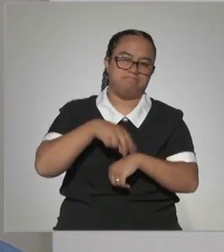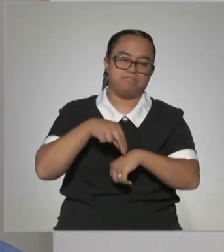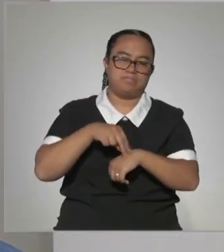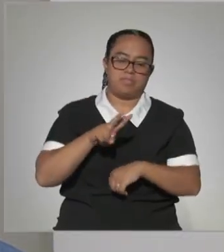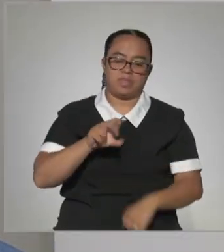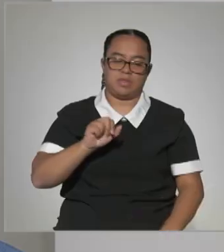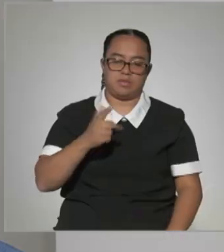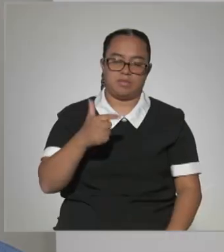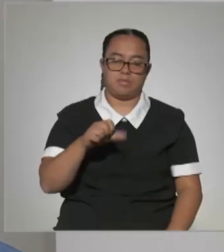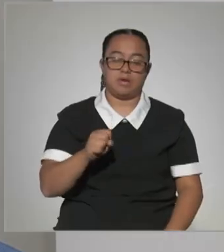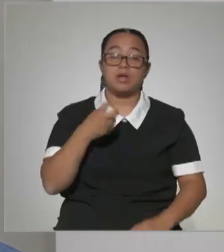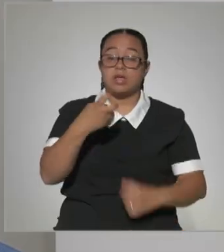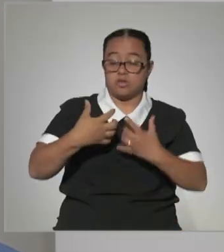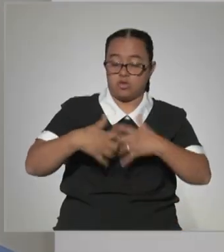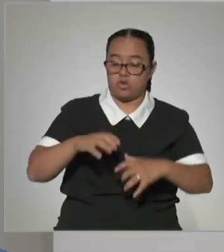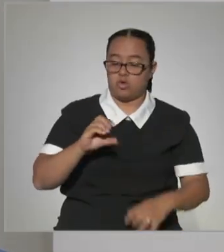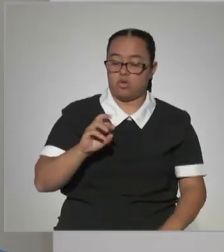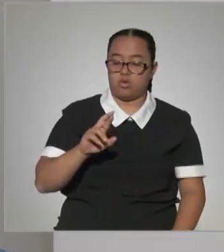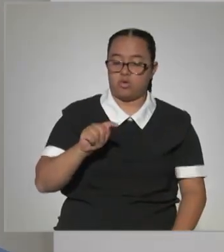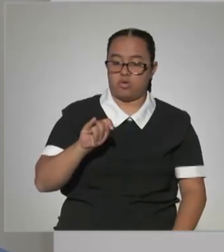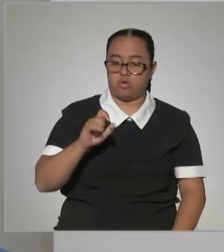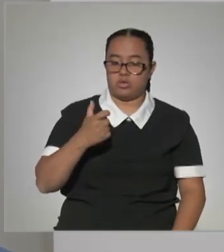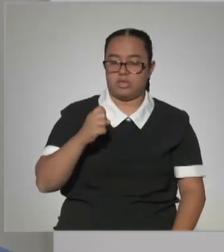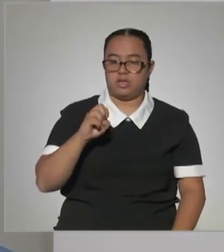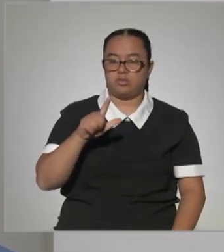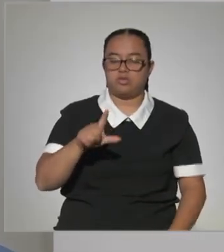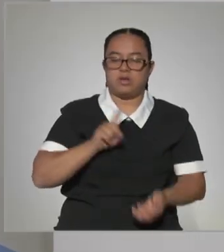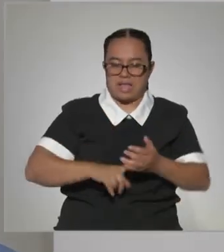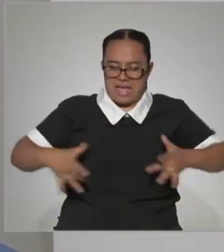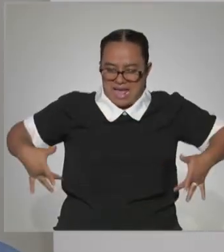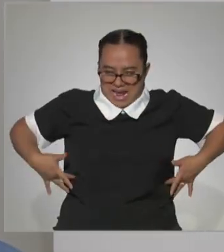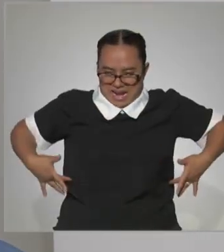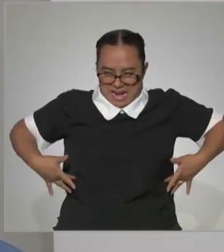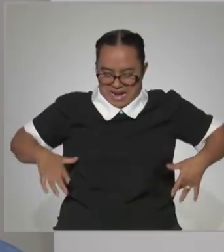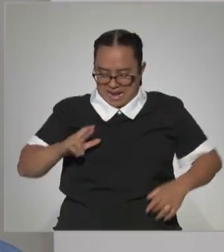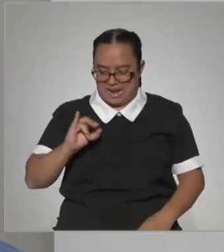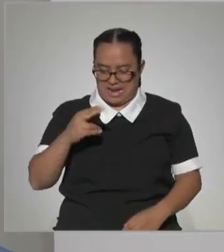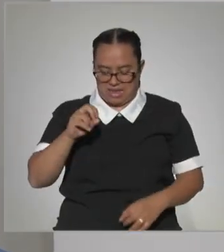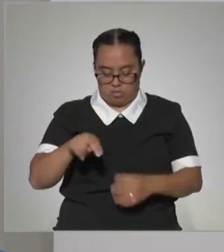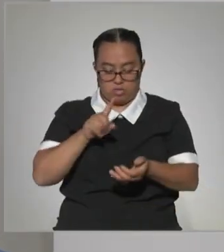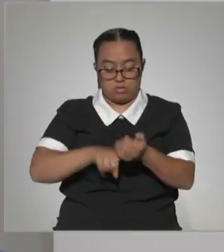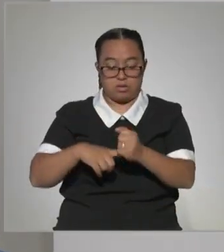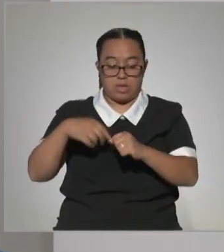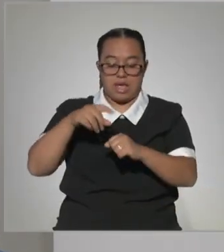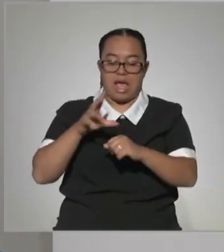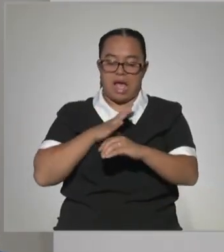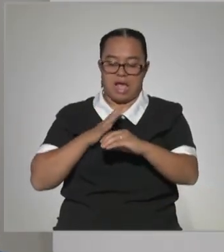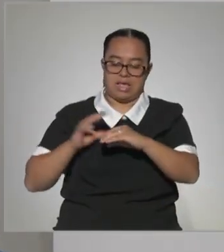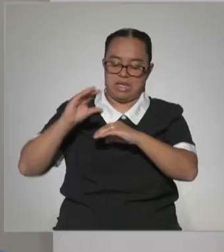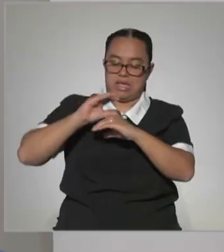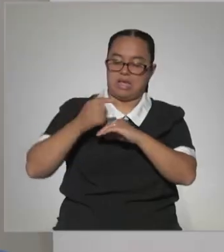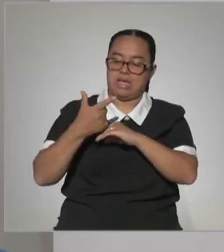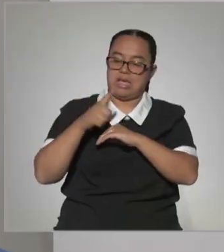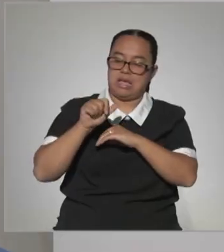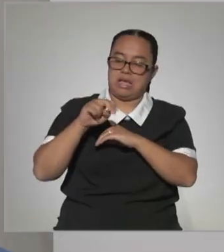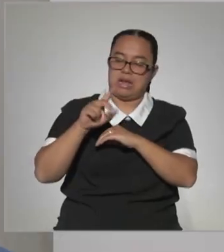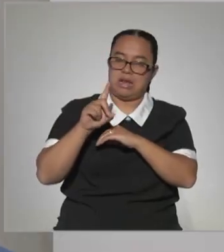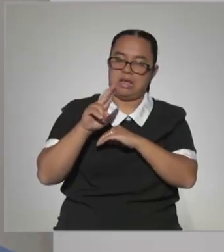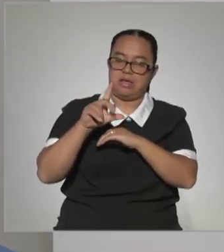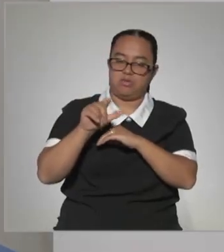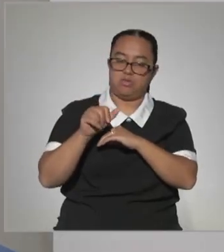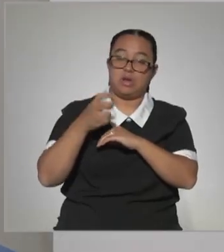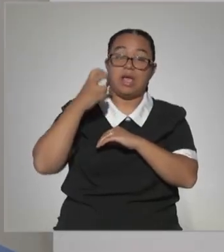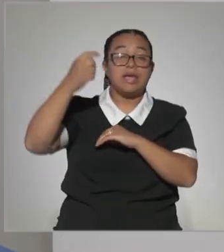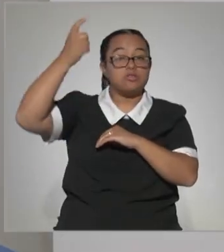el cortisol se produce en unas glándulas pequeñitas que están arriba de los riñones, glándulas suprarrenales se llaman. Se activa a través de una señal que